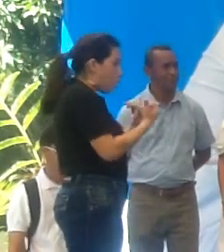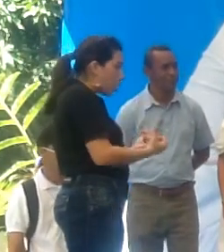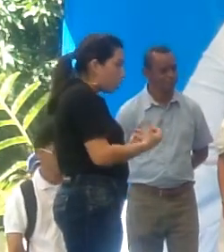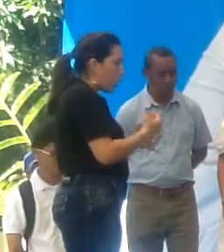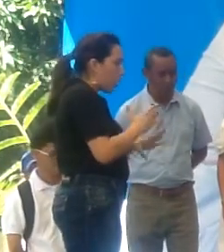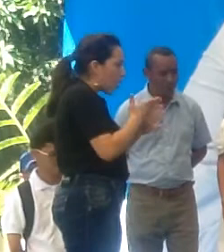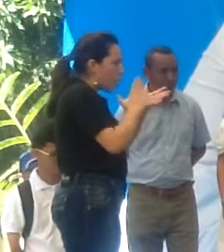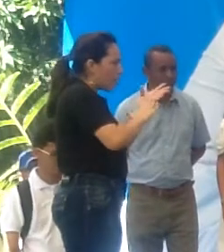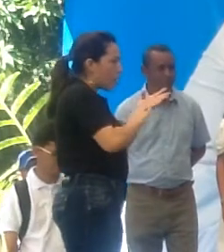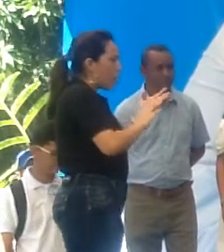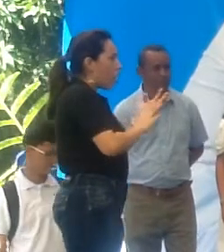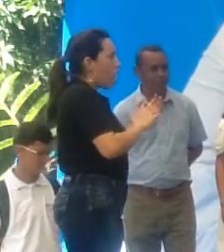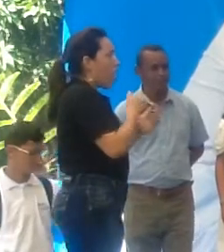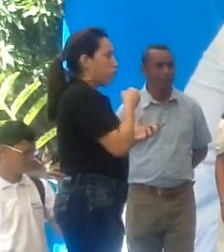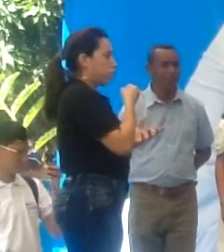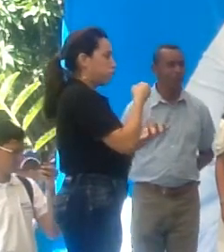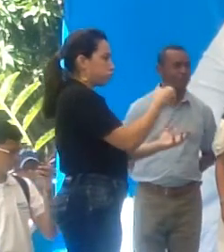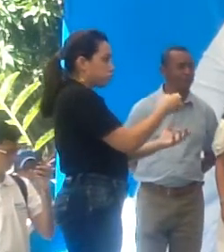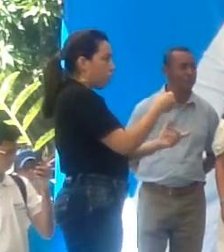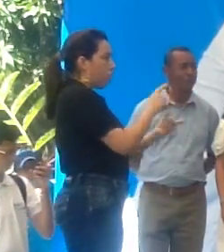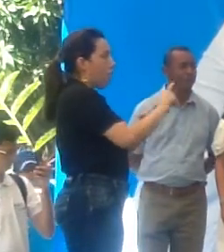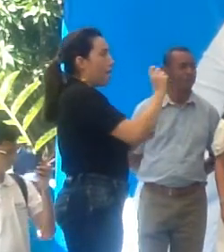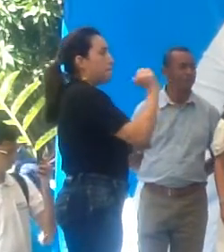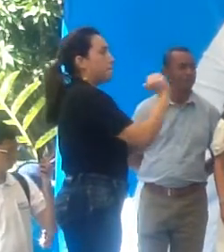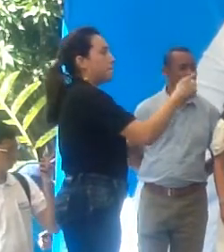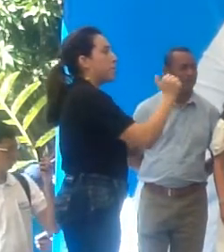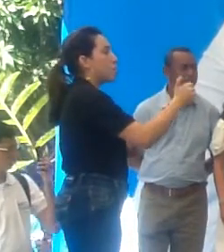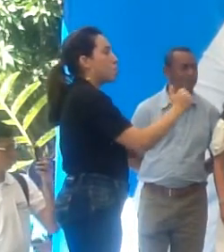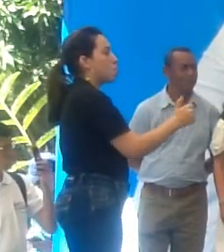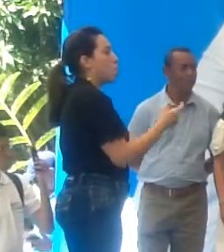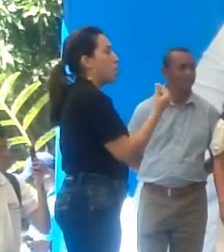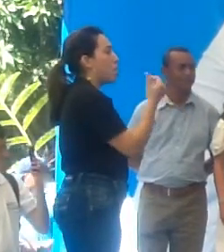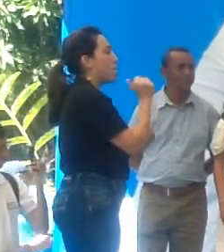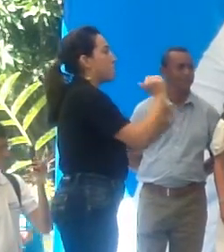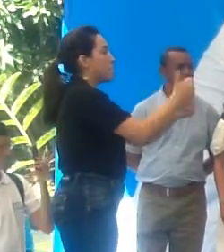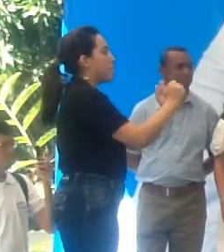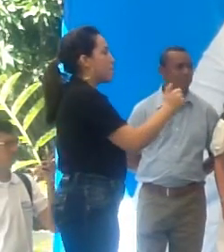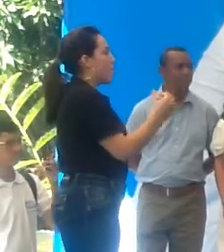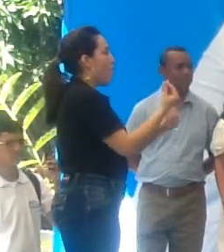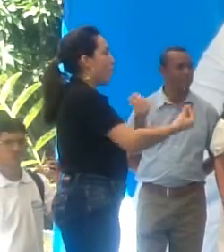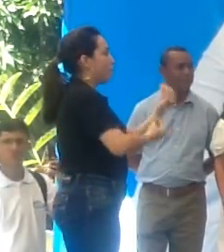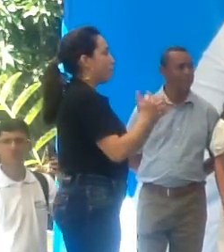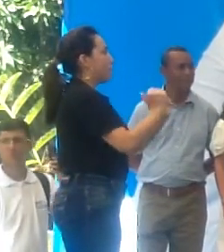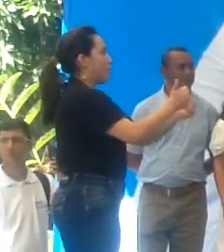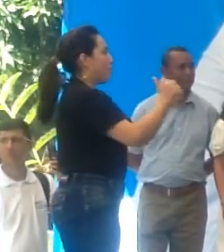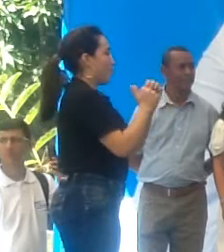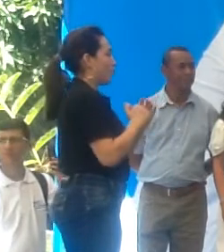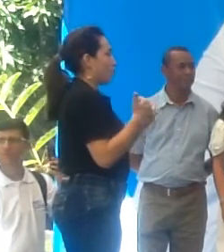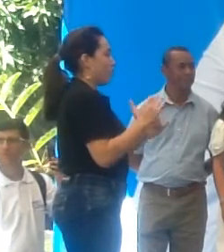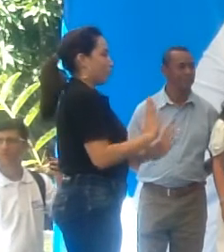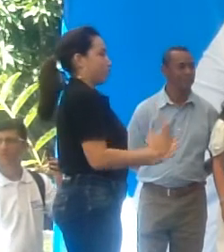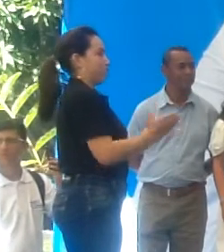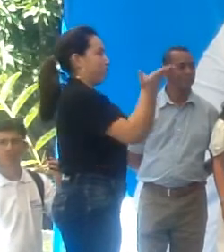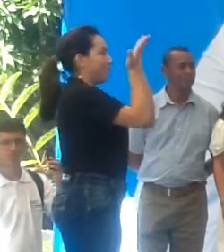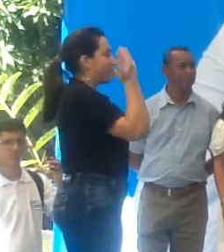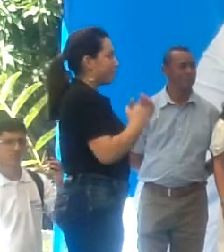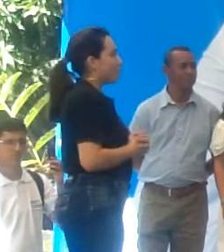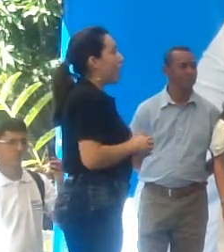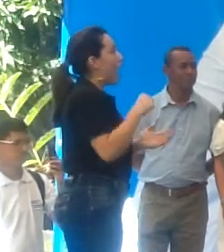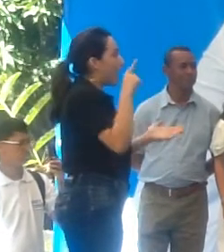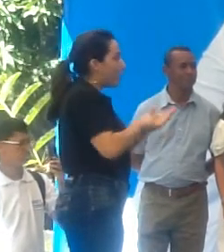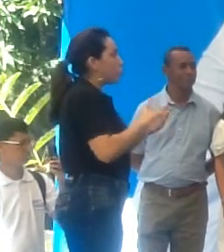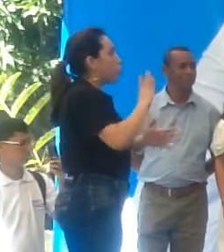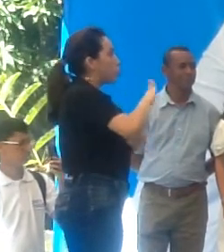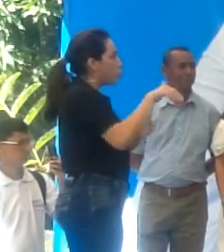de autosostenerse y prestar un buen servicio, pero necesitamos más. Y allí es donde todos tenemos que